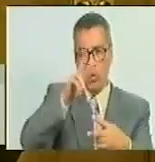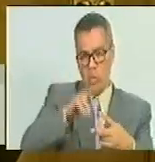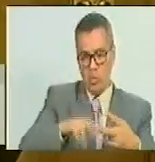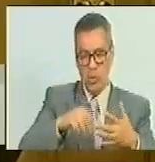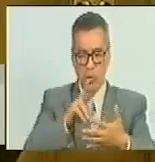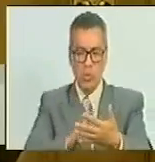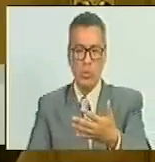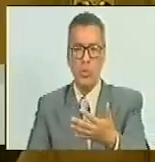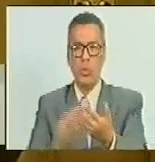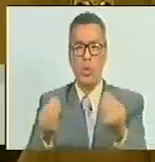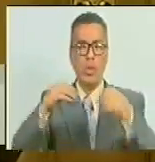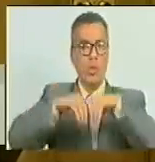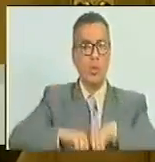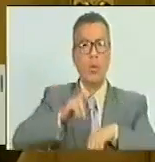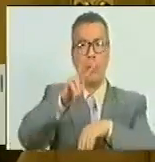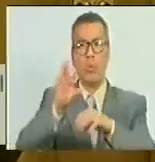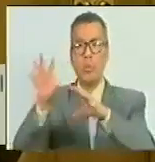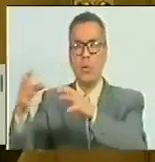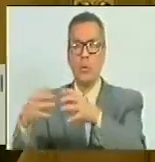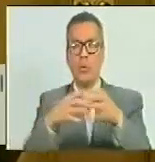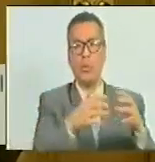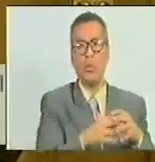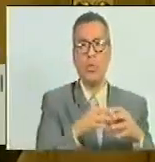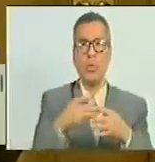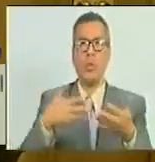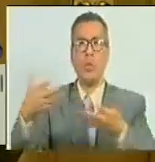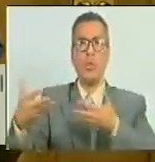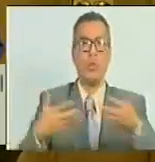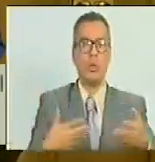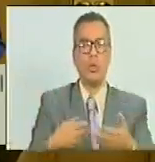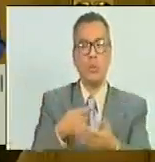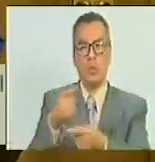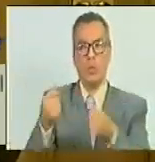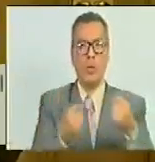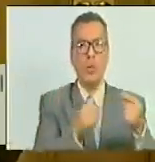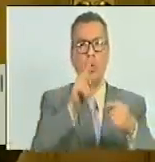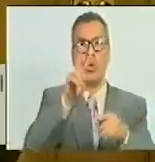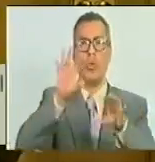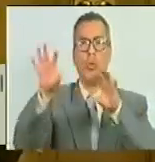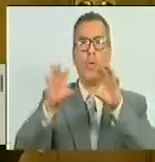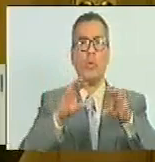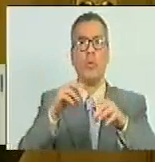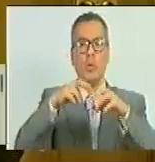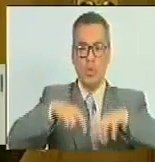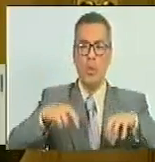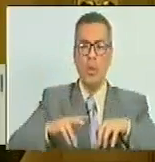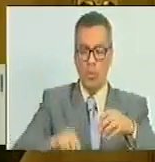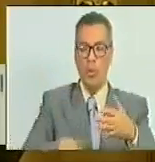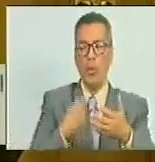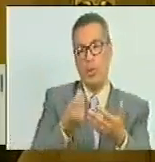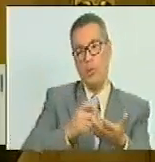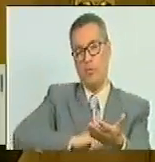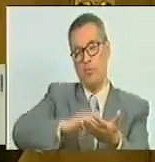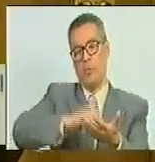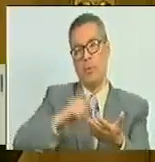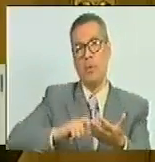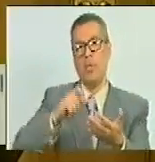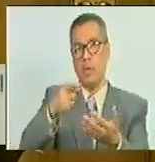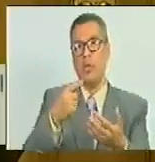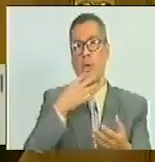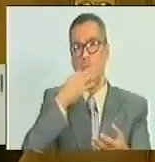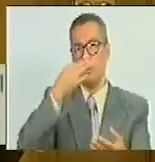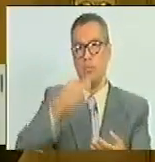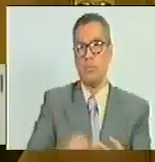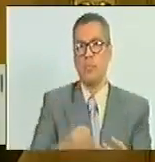ley, el acuerdo de intercambio y protección de inversiones que ambos países están analizando, logra firmarse, lo que daría mayores